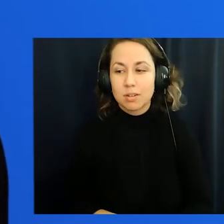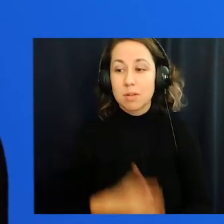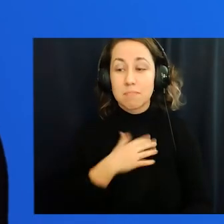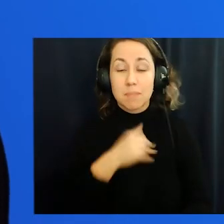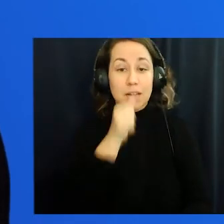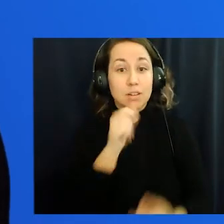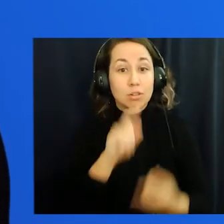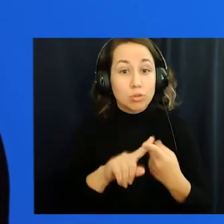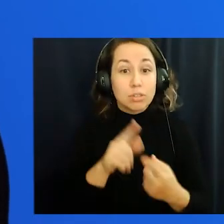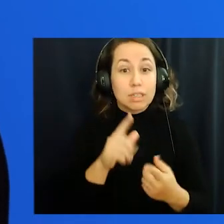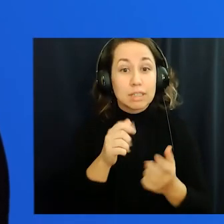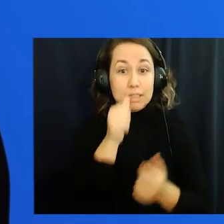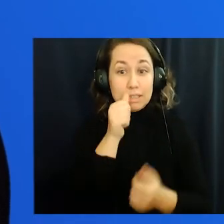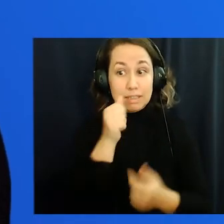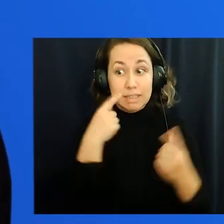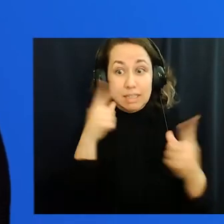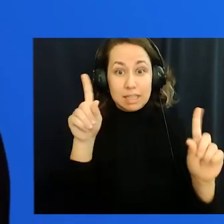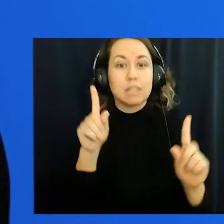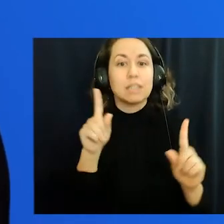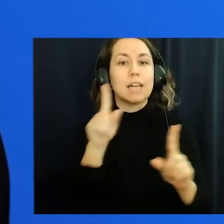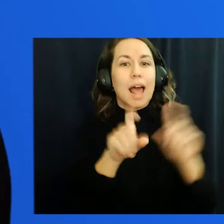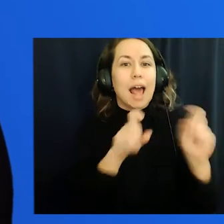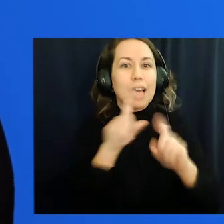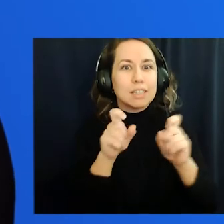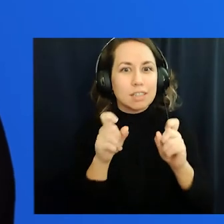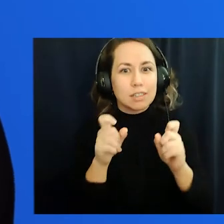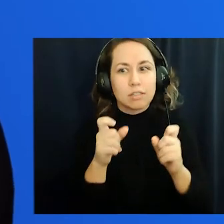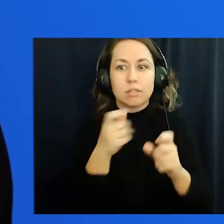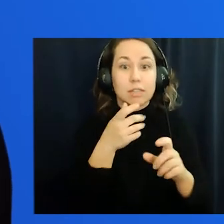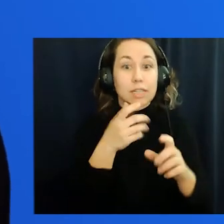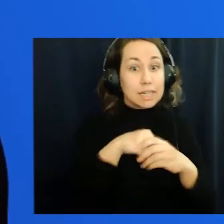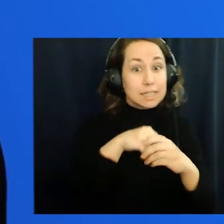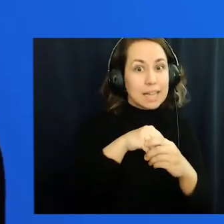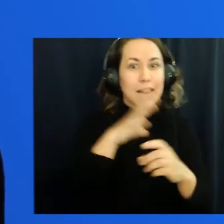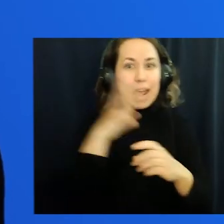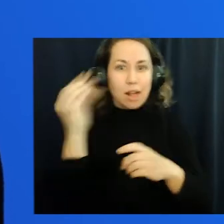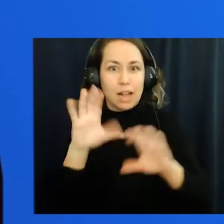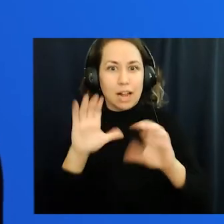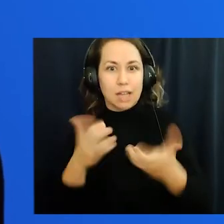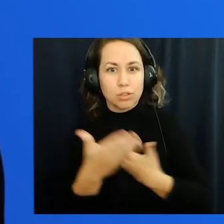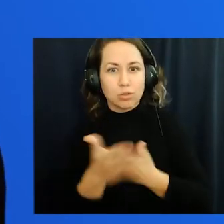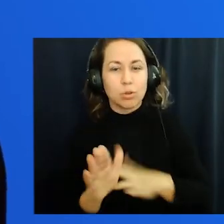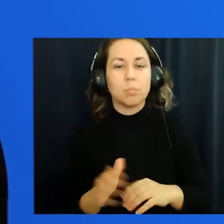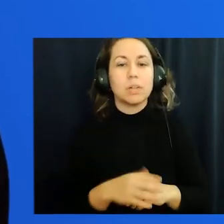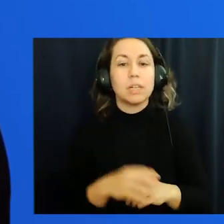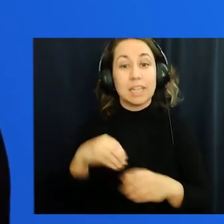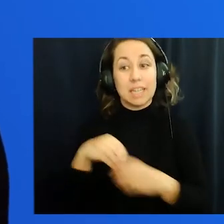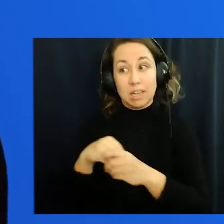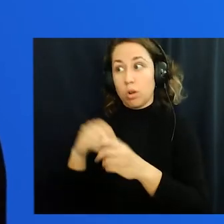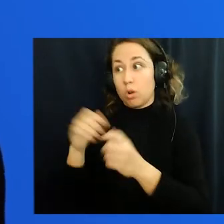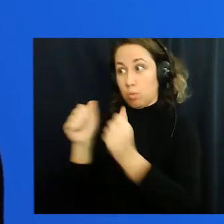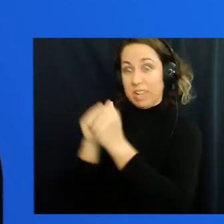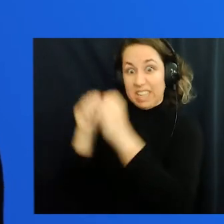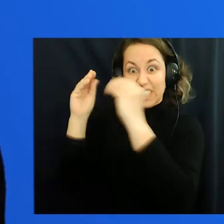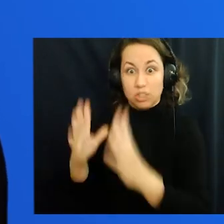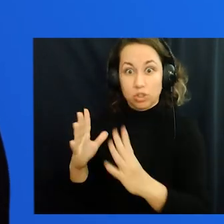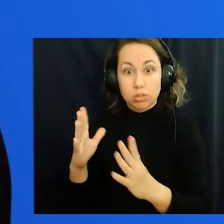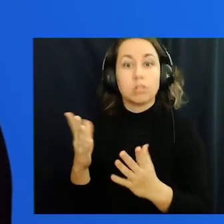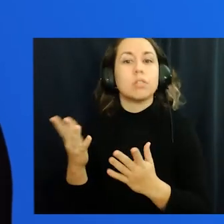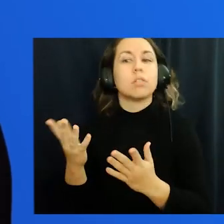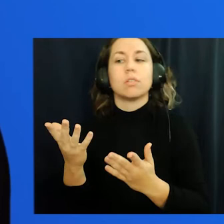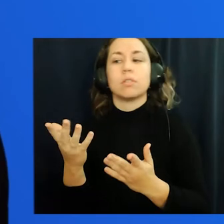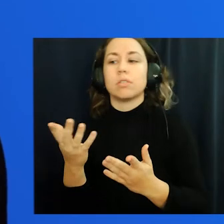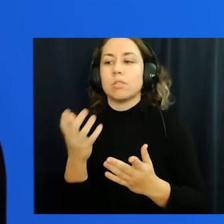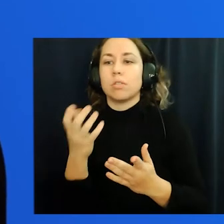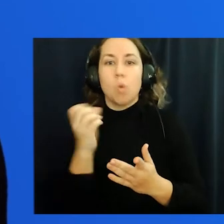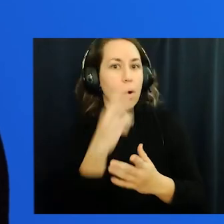Mi secreto del éxito es hacer preguntas dentro y fuera del salón. Puede ser después de clases con un maestro o buscar en línea. Soy una